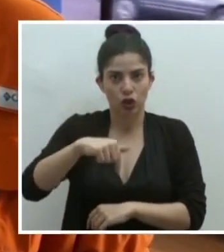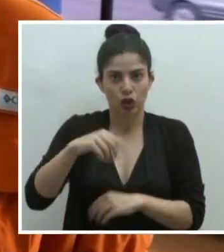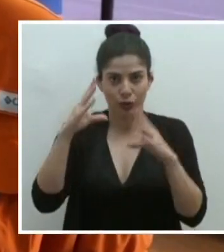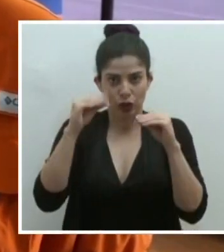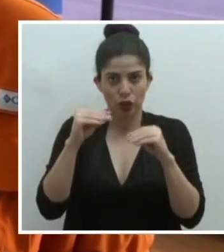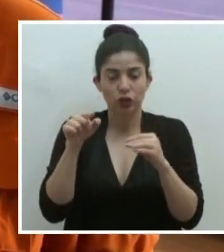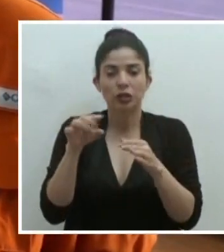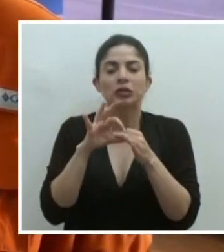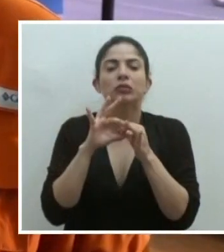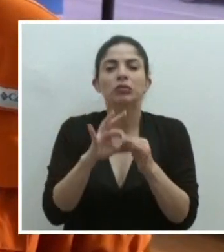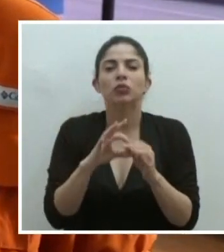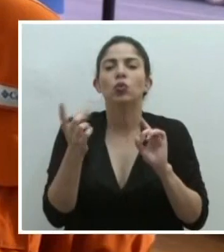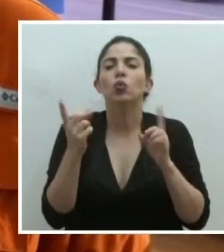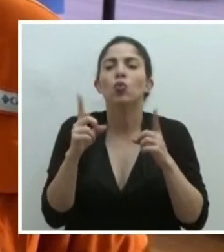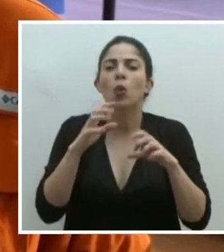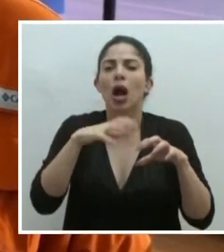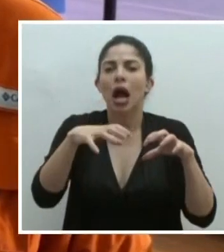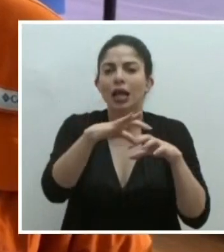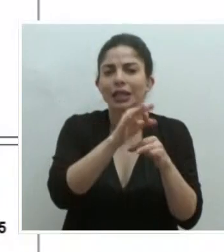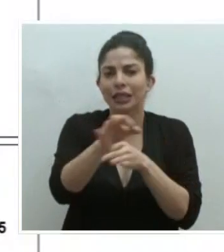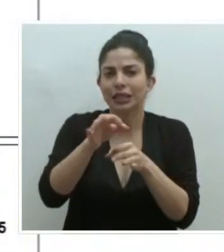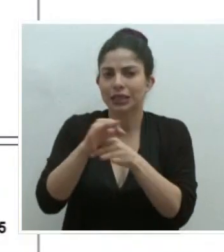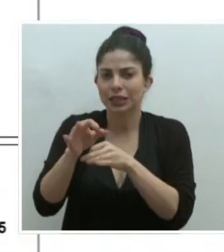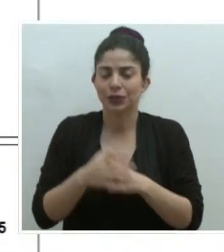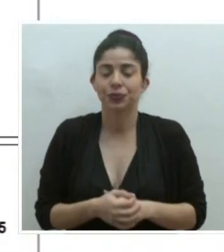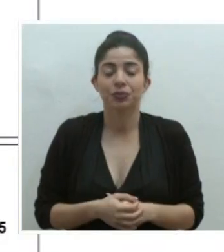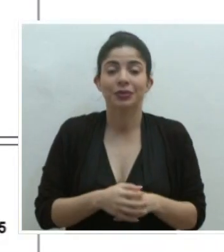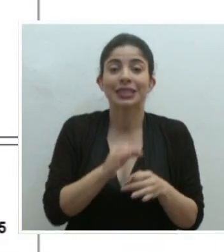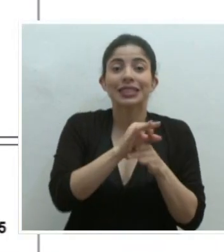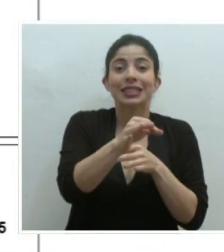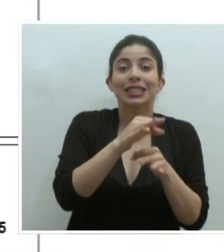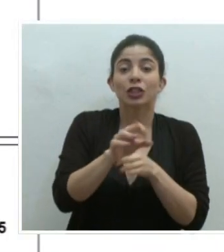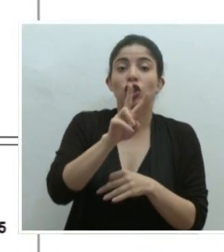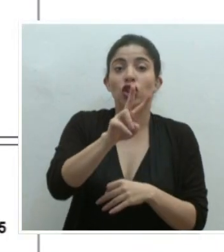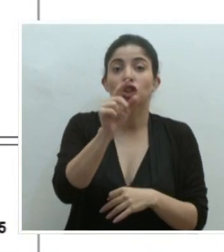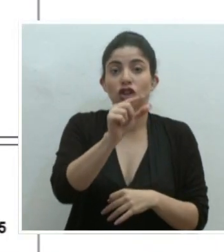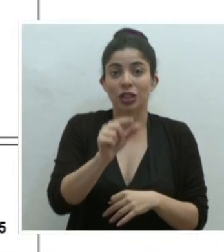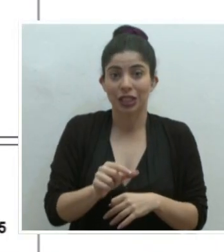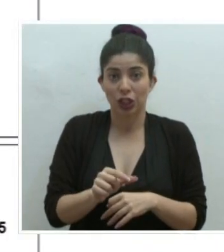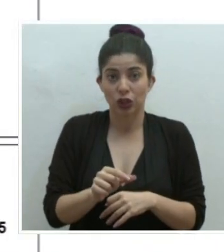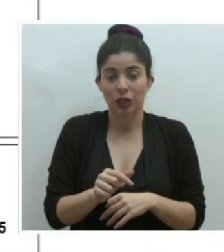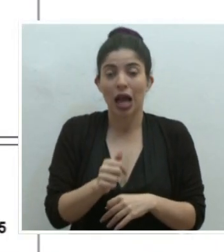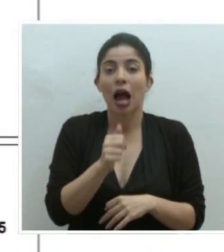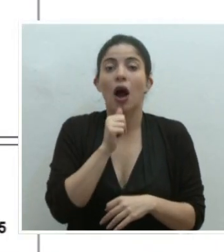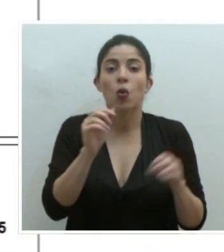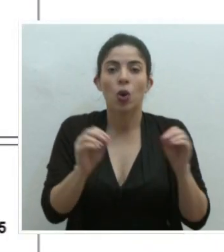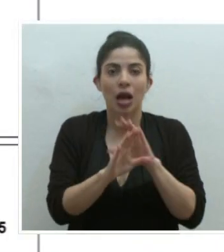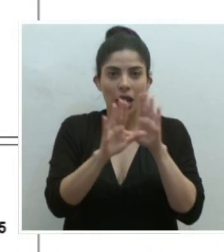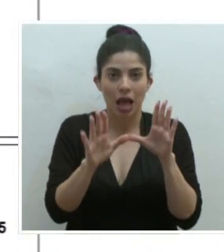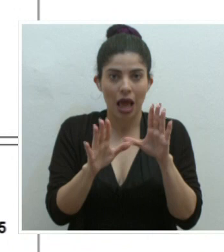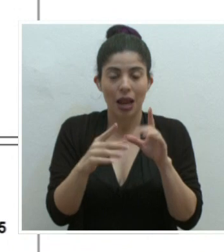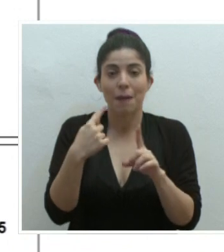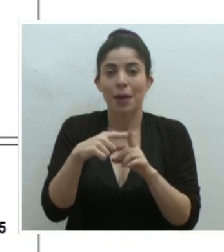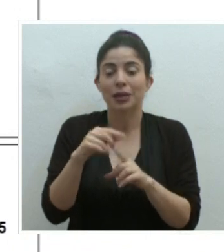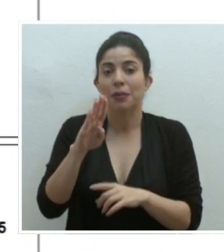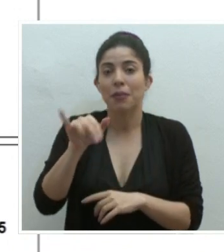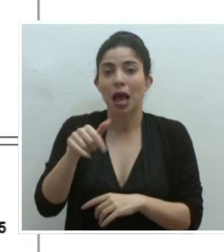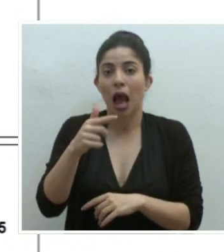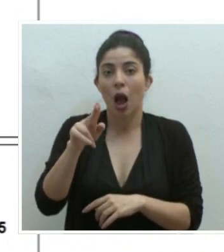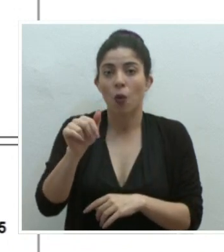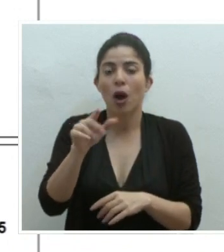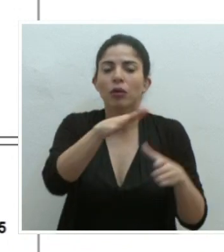corresponden a los siguientes cantones y distritos. Para los distritos de Dos Ríos, Aguas Claras y Bijagua en